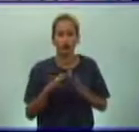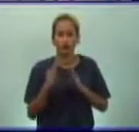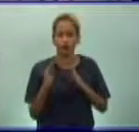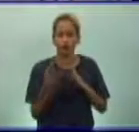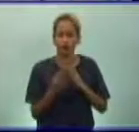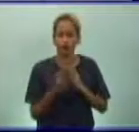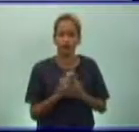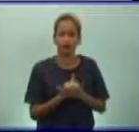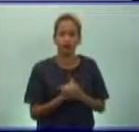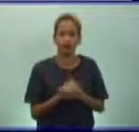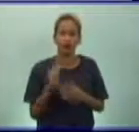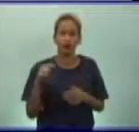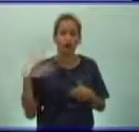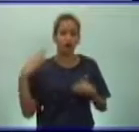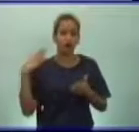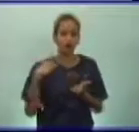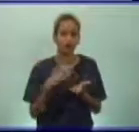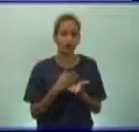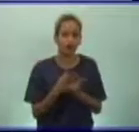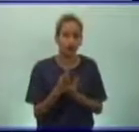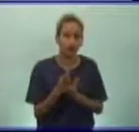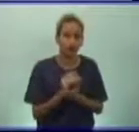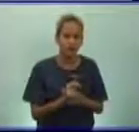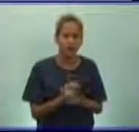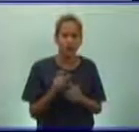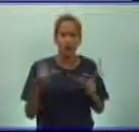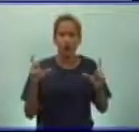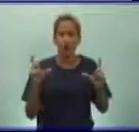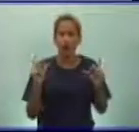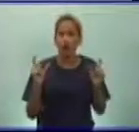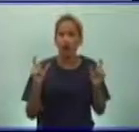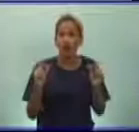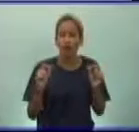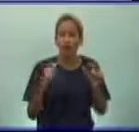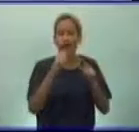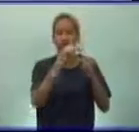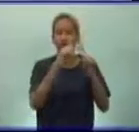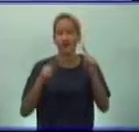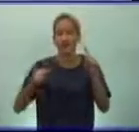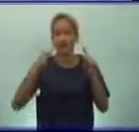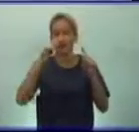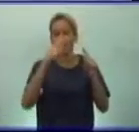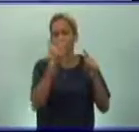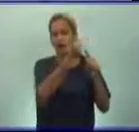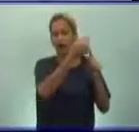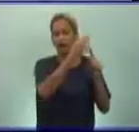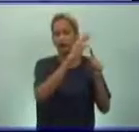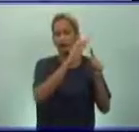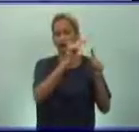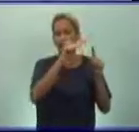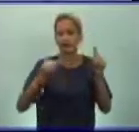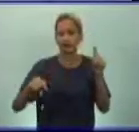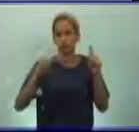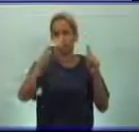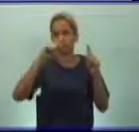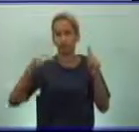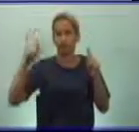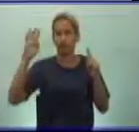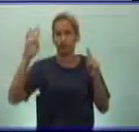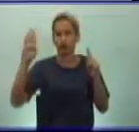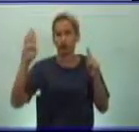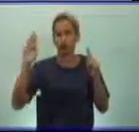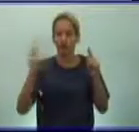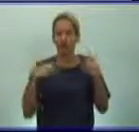Vamos a continuar. Juguemos a enlazar la columna A con la B. ¿Cuáles de estas